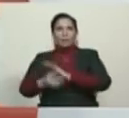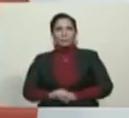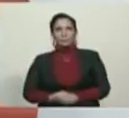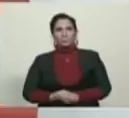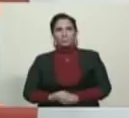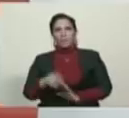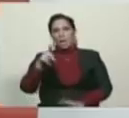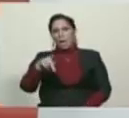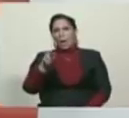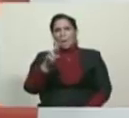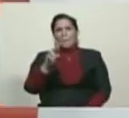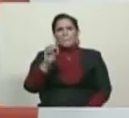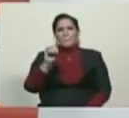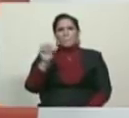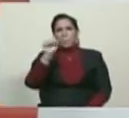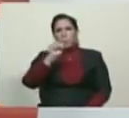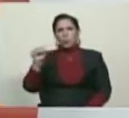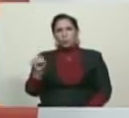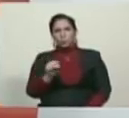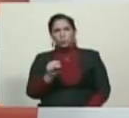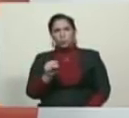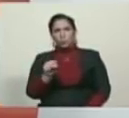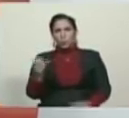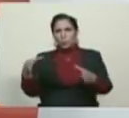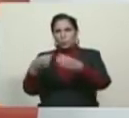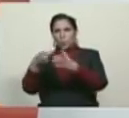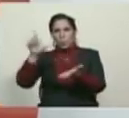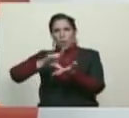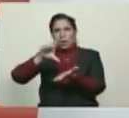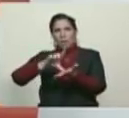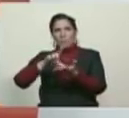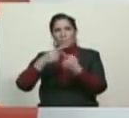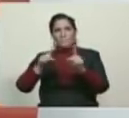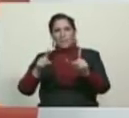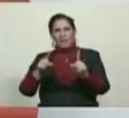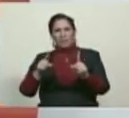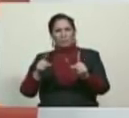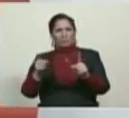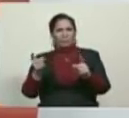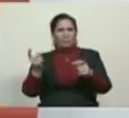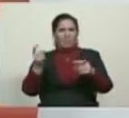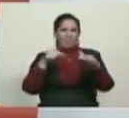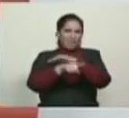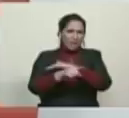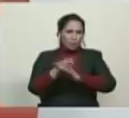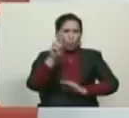Prosur, Prosur sería como el Grupo de Lima, pero en UNASUR. Igualito.